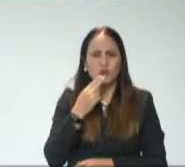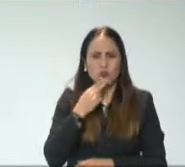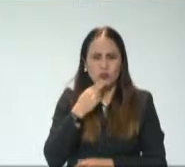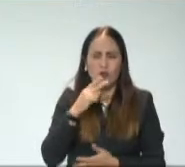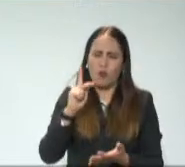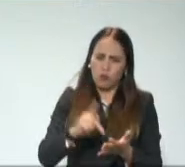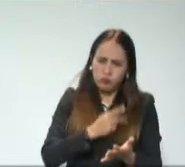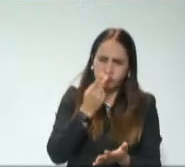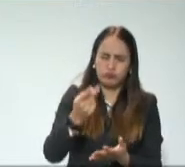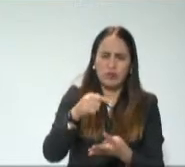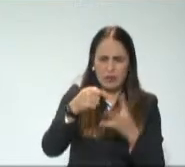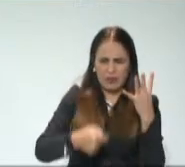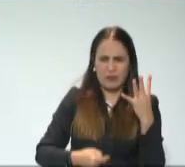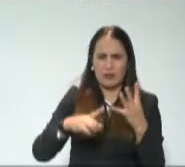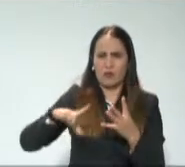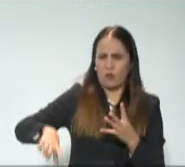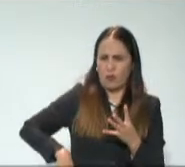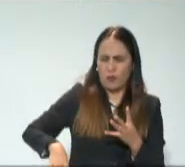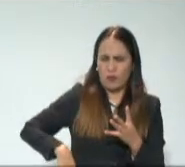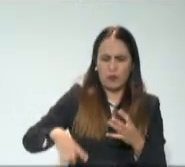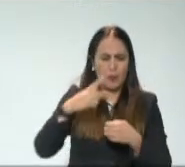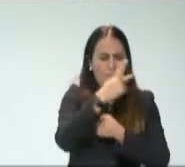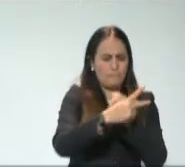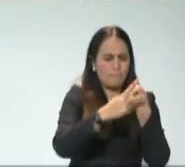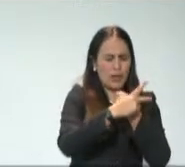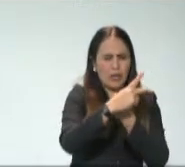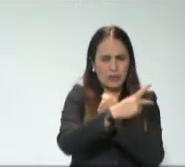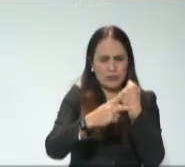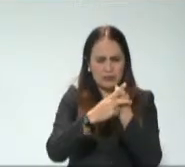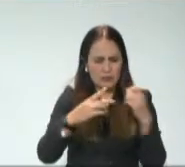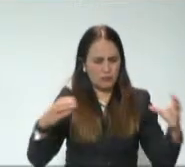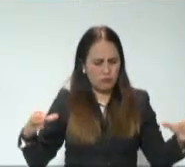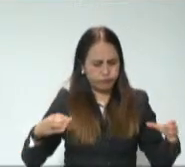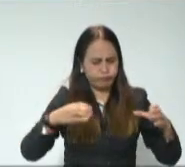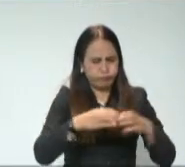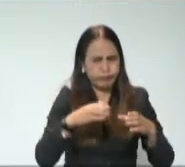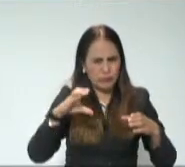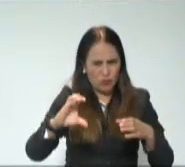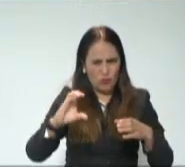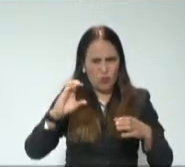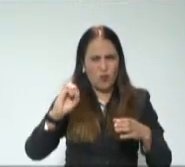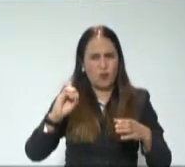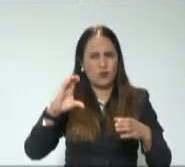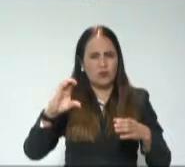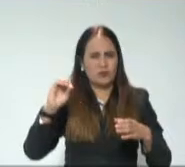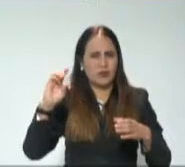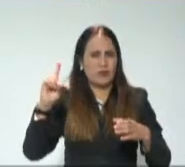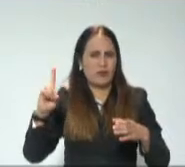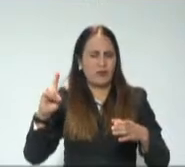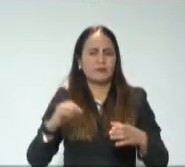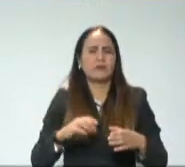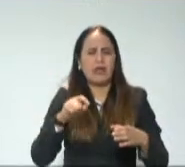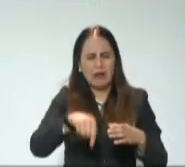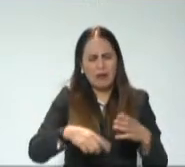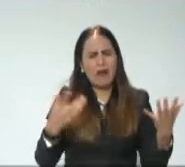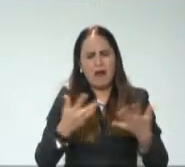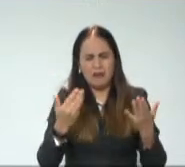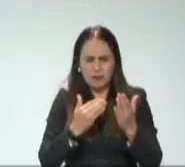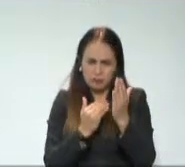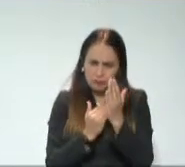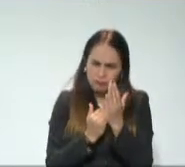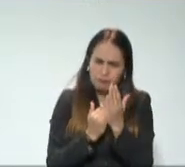gobierno a lo largo de todos los países miembros de la ocd se ha avanzado mucho en el diseño y la